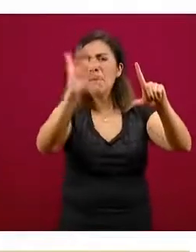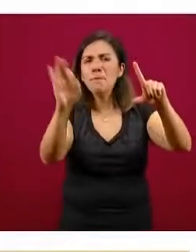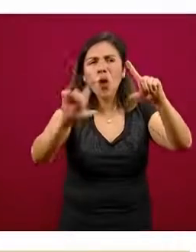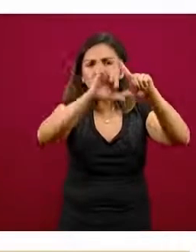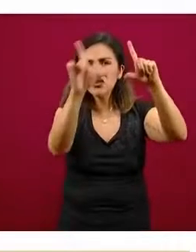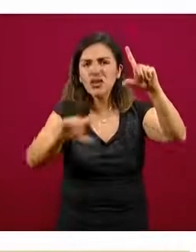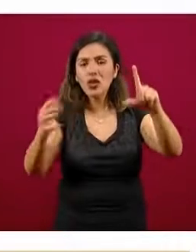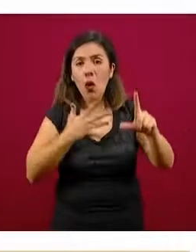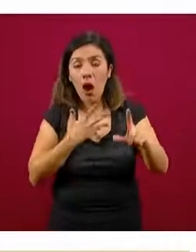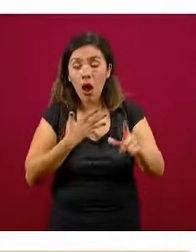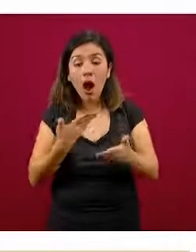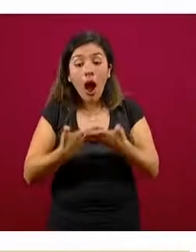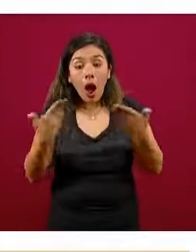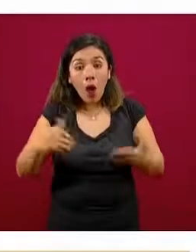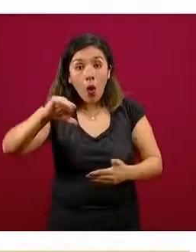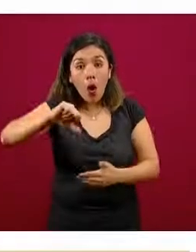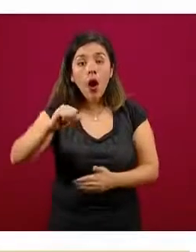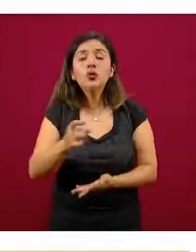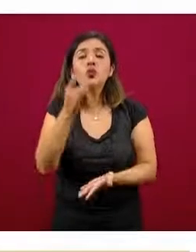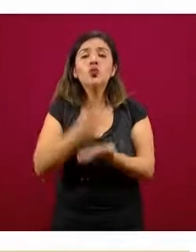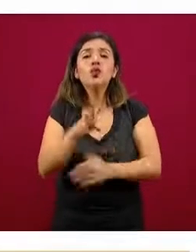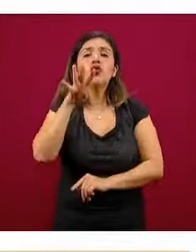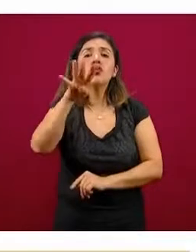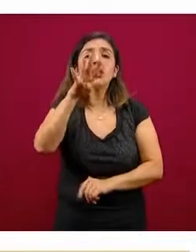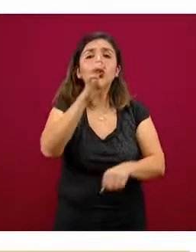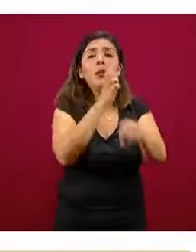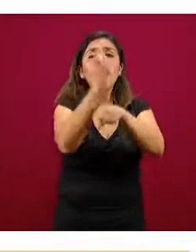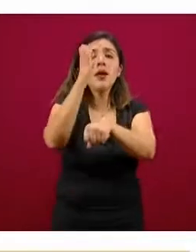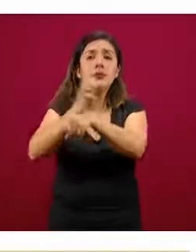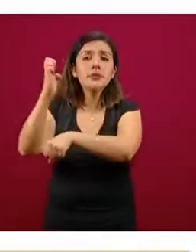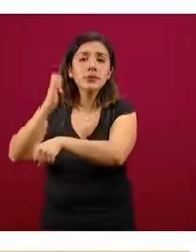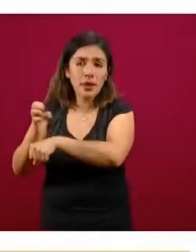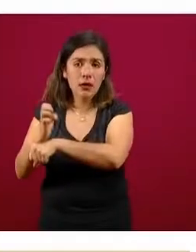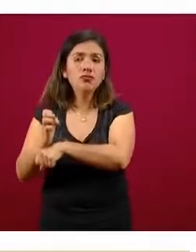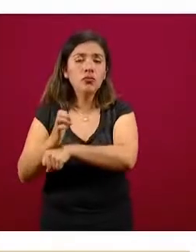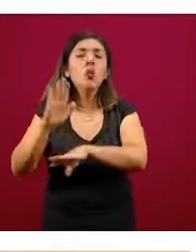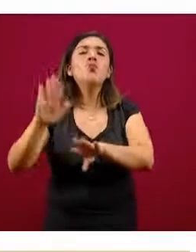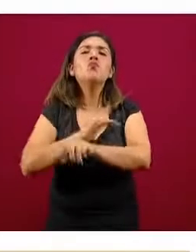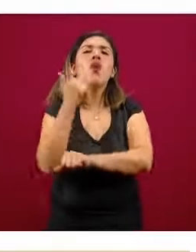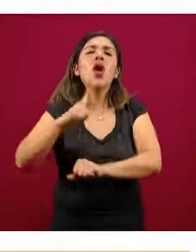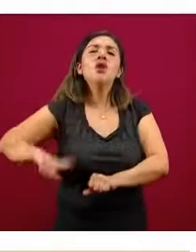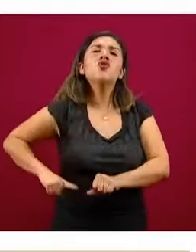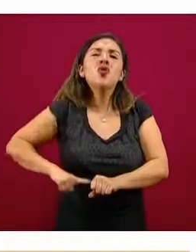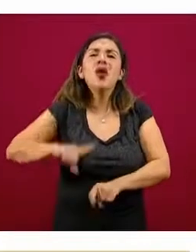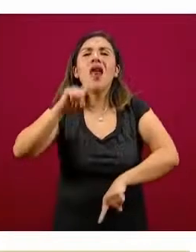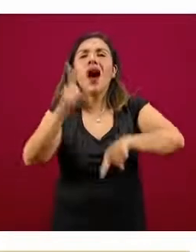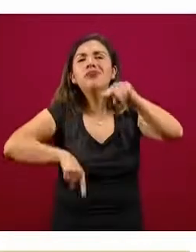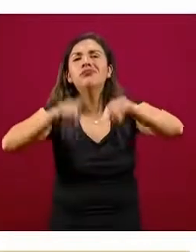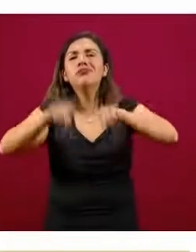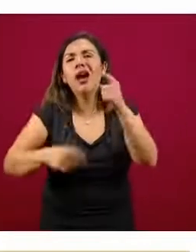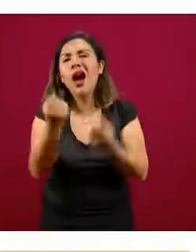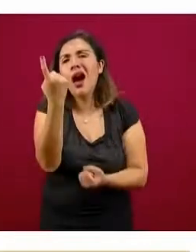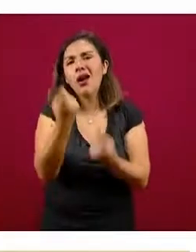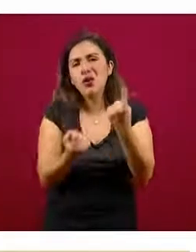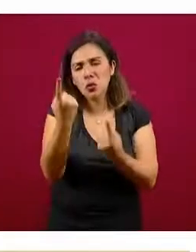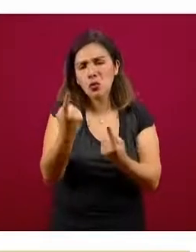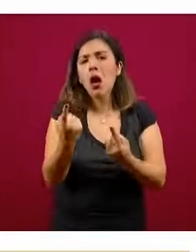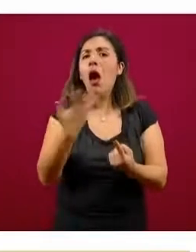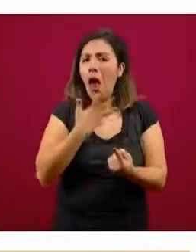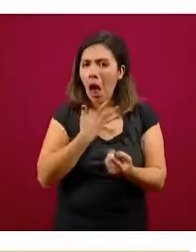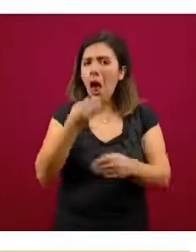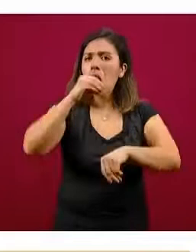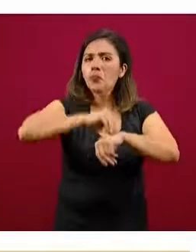federativas. Al día de hoy estamos solo en 19 entidades federativas derivado de la descentralización y estamos